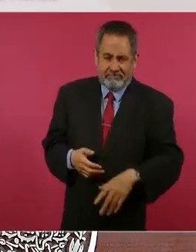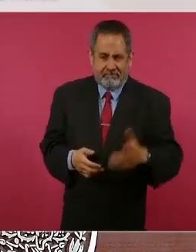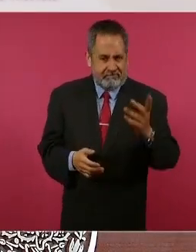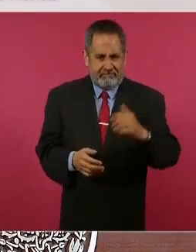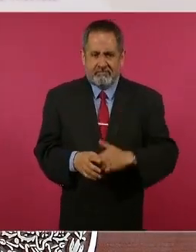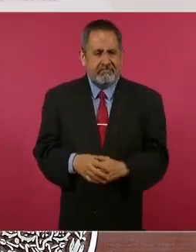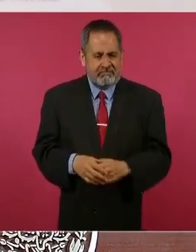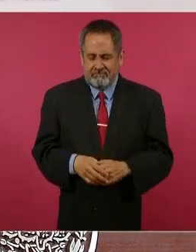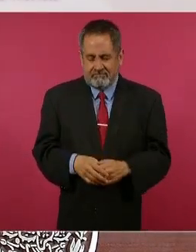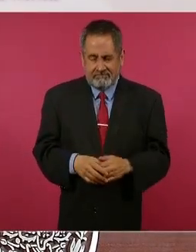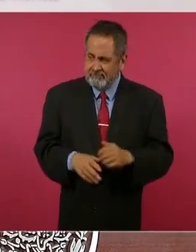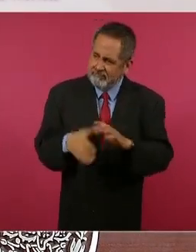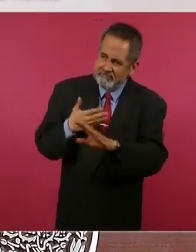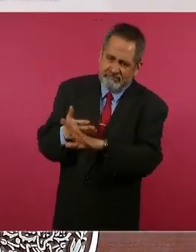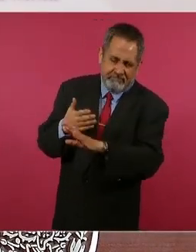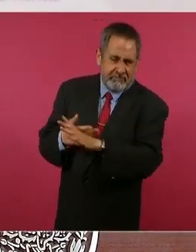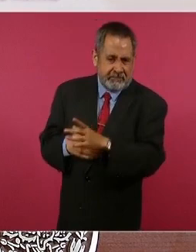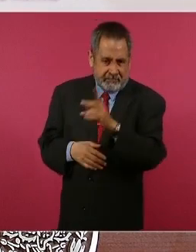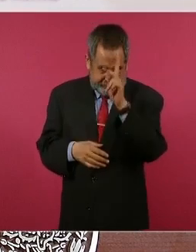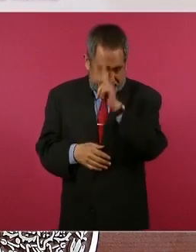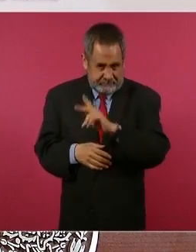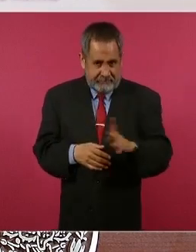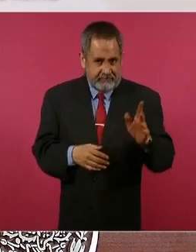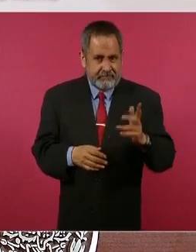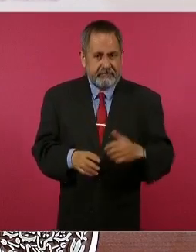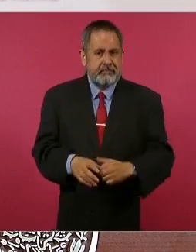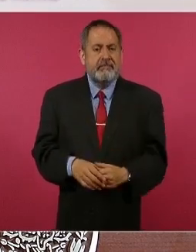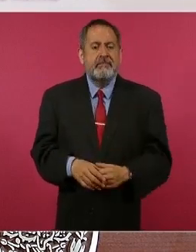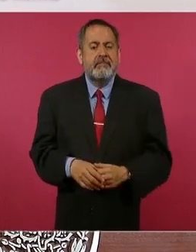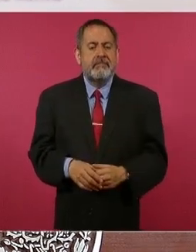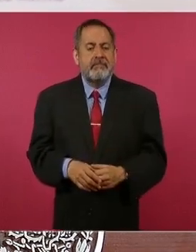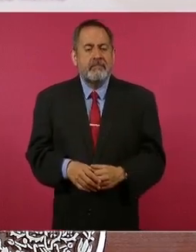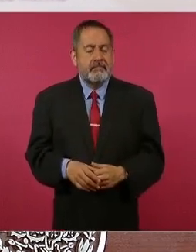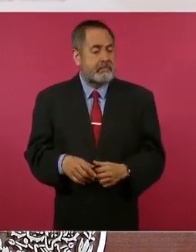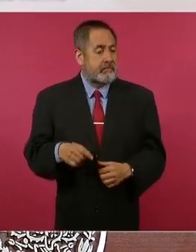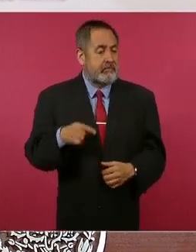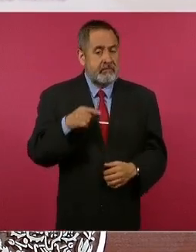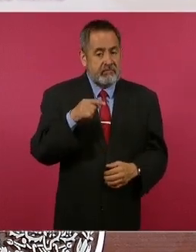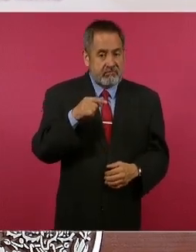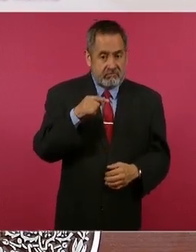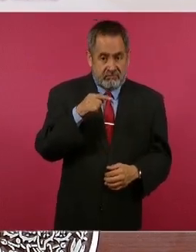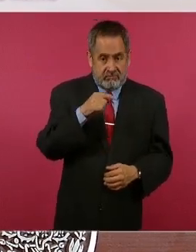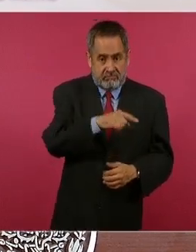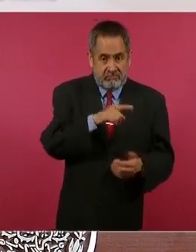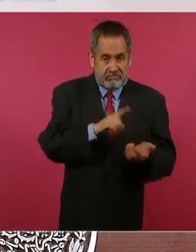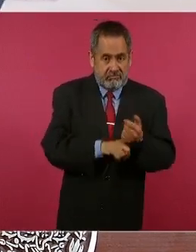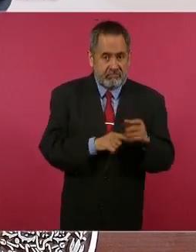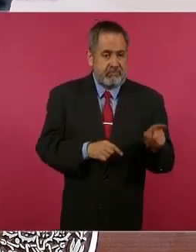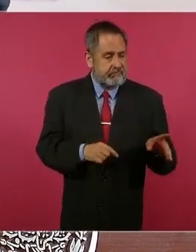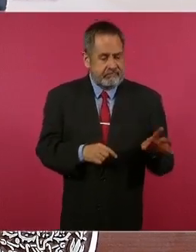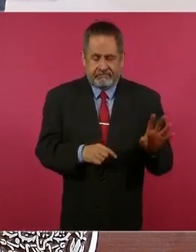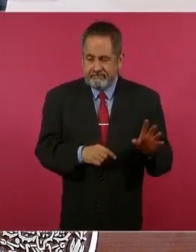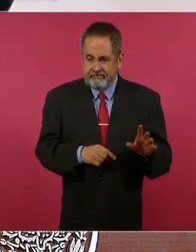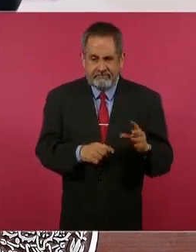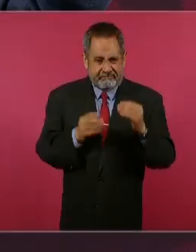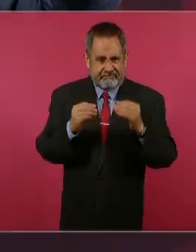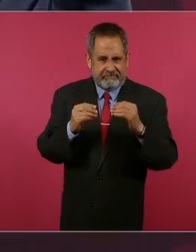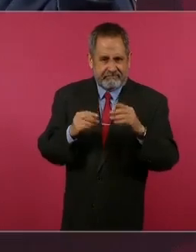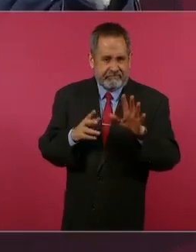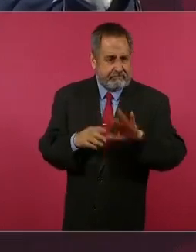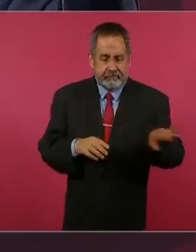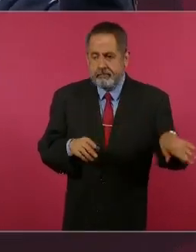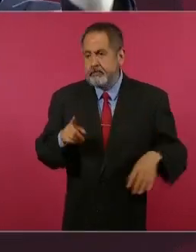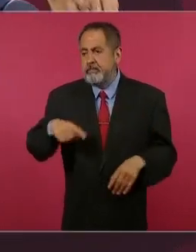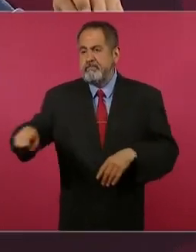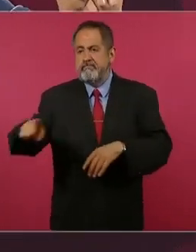con todo son extraordinarios los que participan en redes